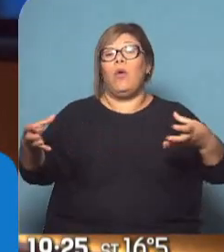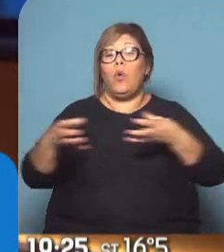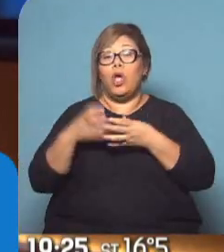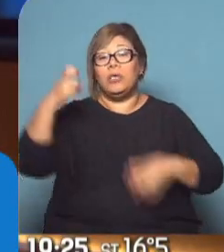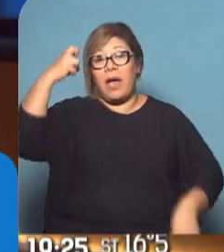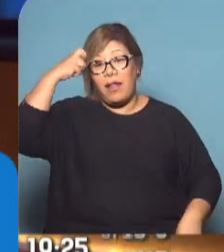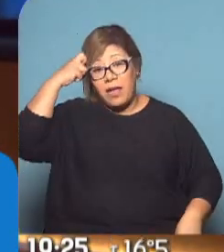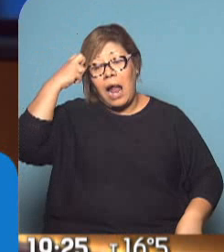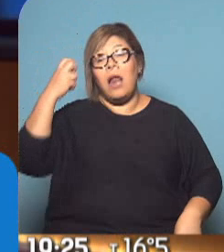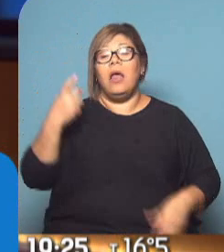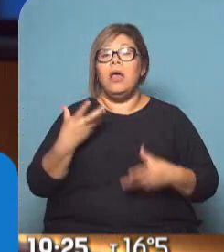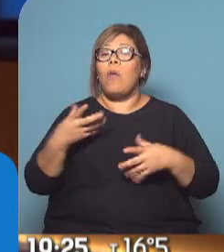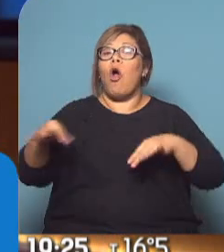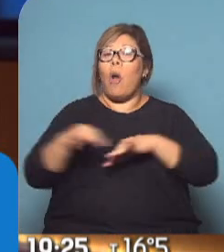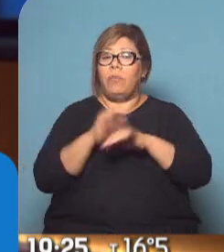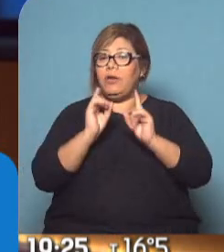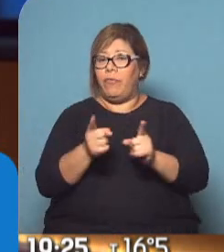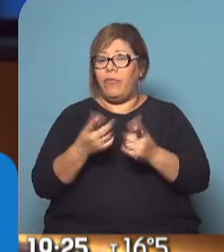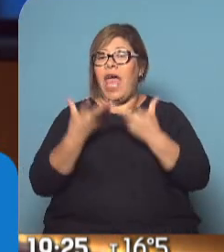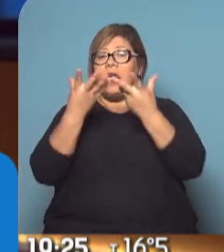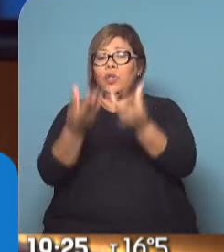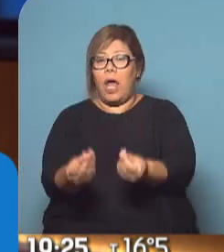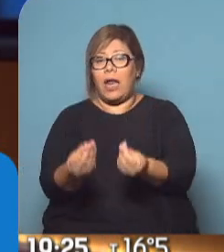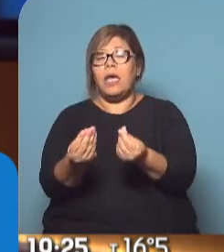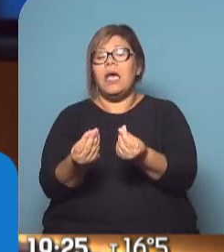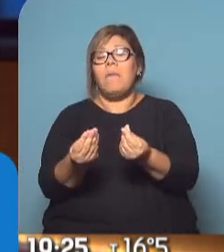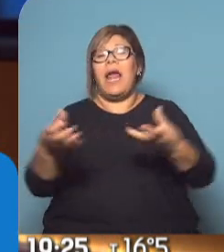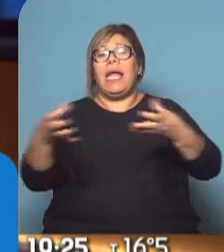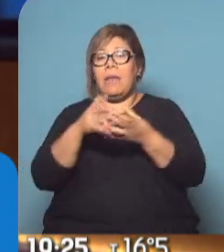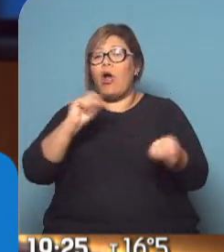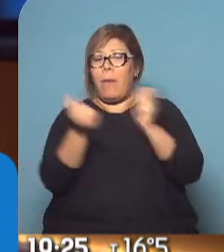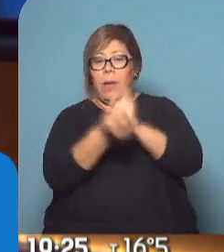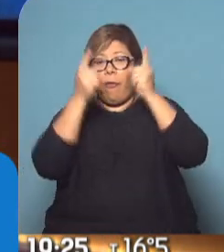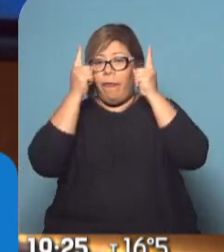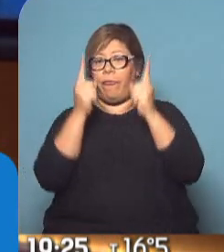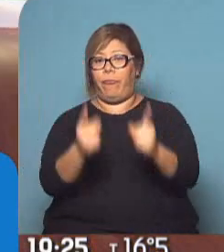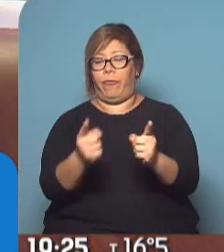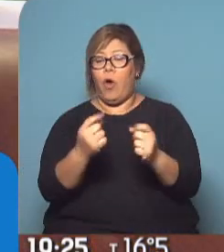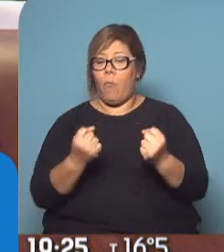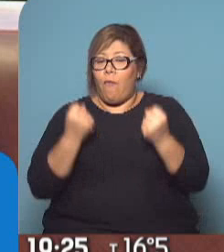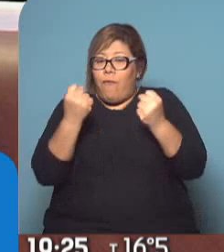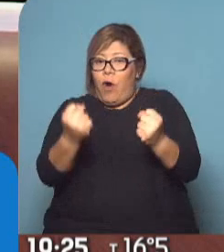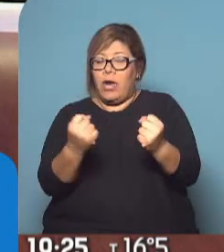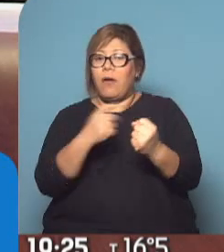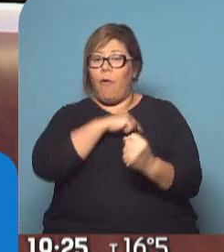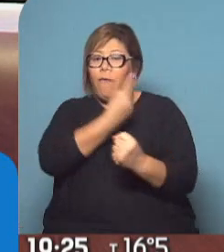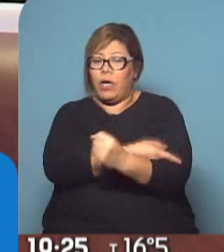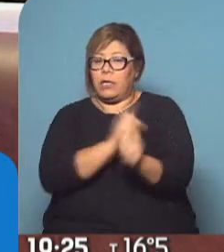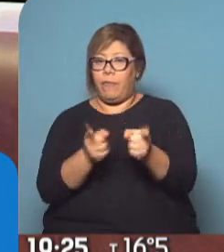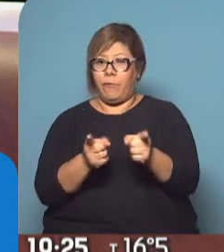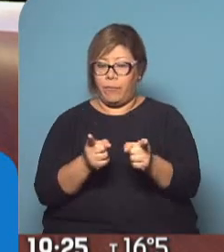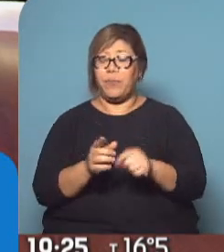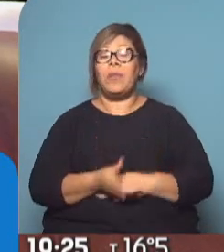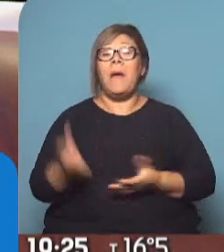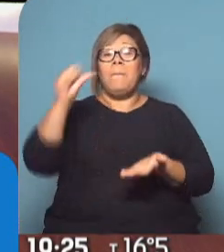fortalecer cambiemos y creo que hay algo que es muy muy importante rescatar que es que el